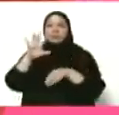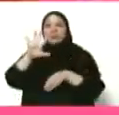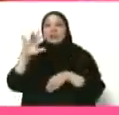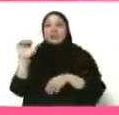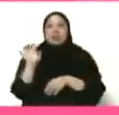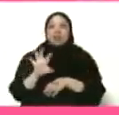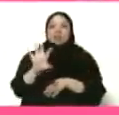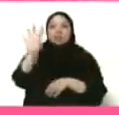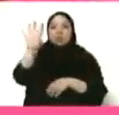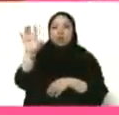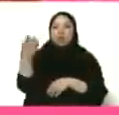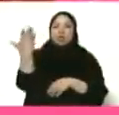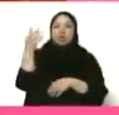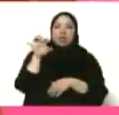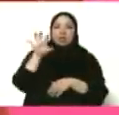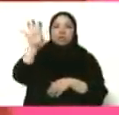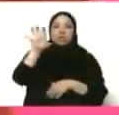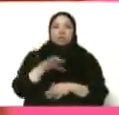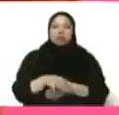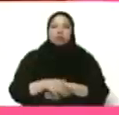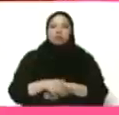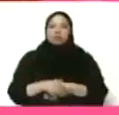República.